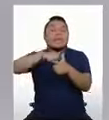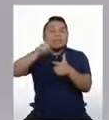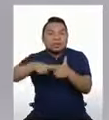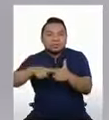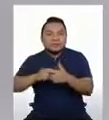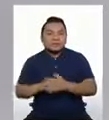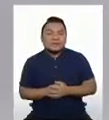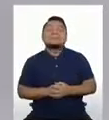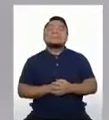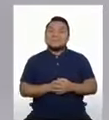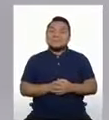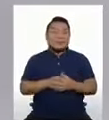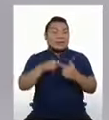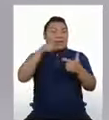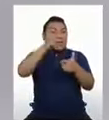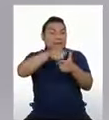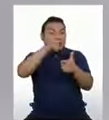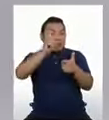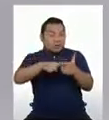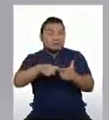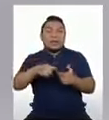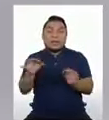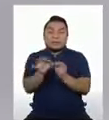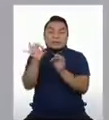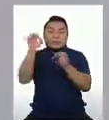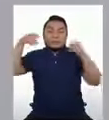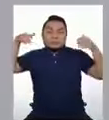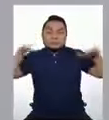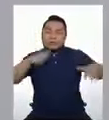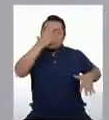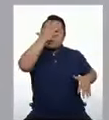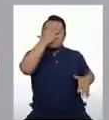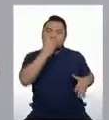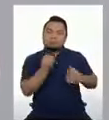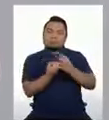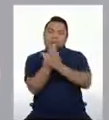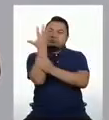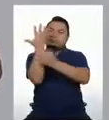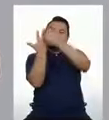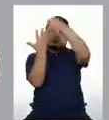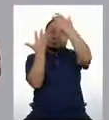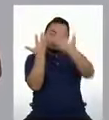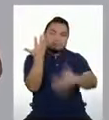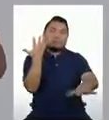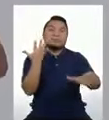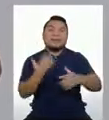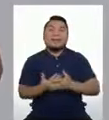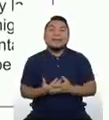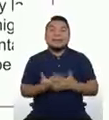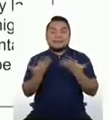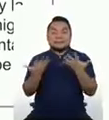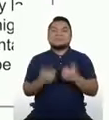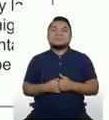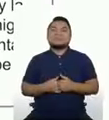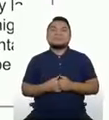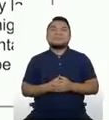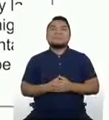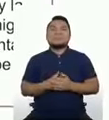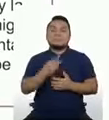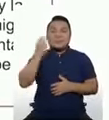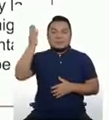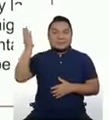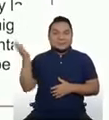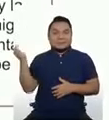Entonces, el espíritu se enoja y rompe el acuario. Entonces, los dos párrafos quedarían así.